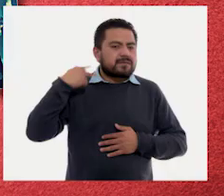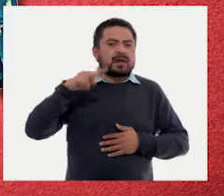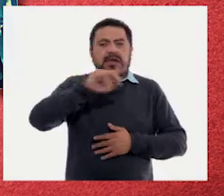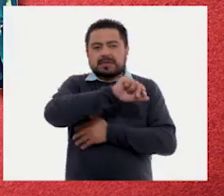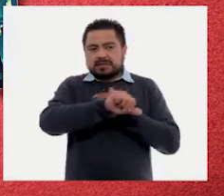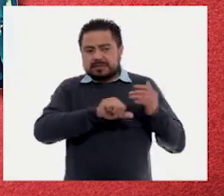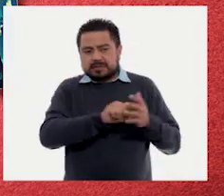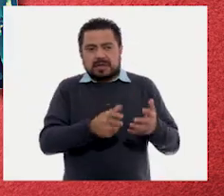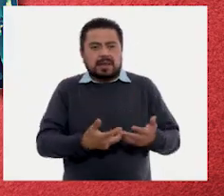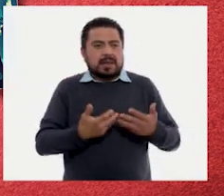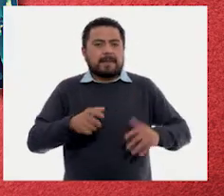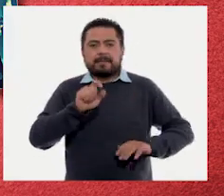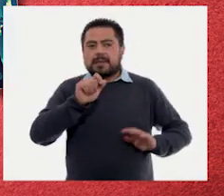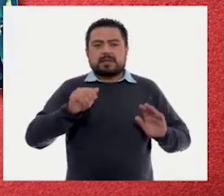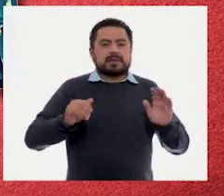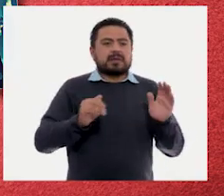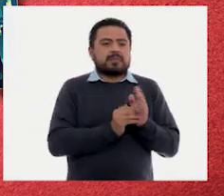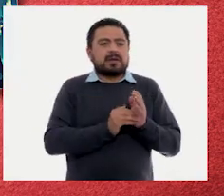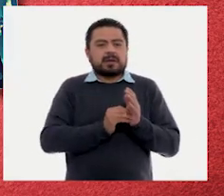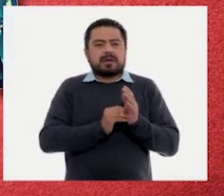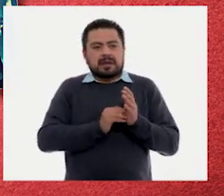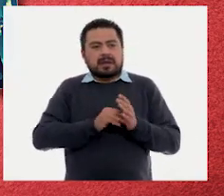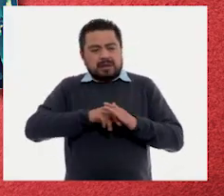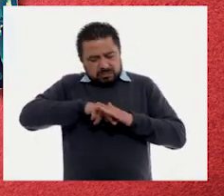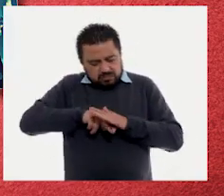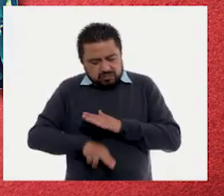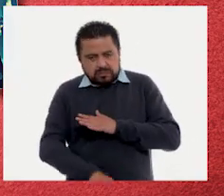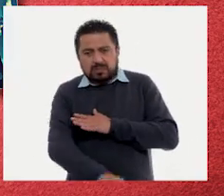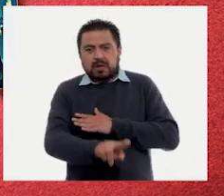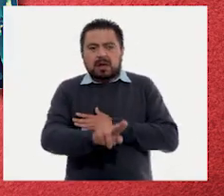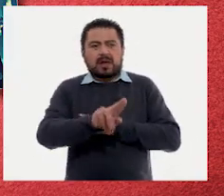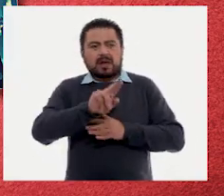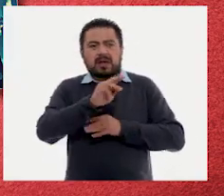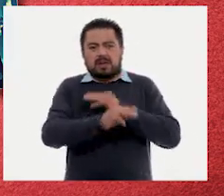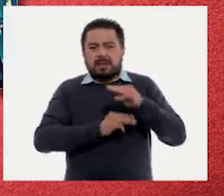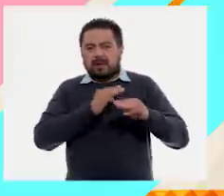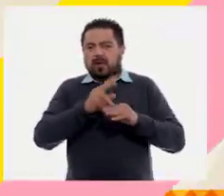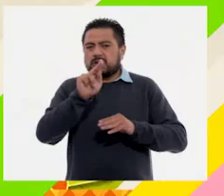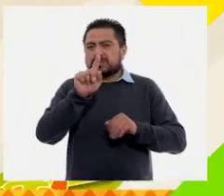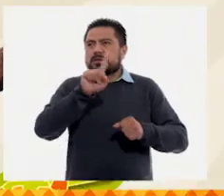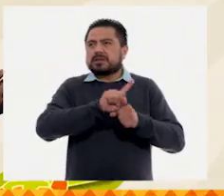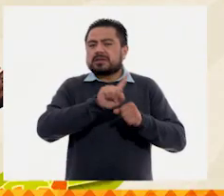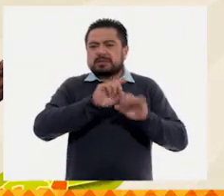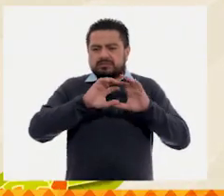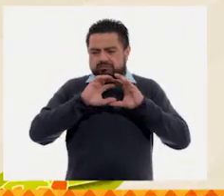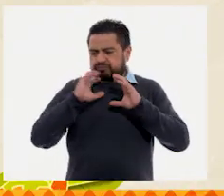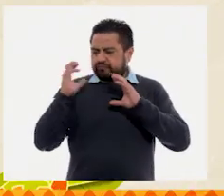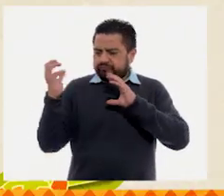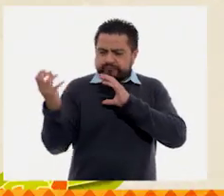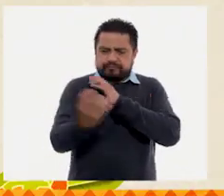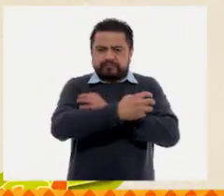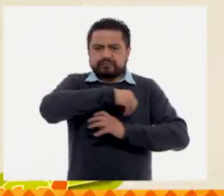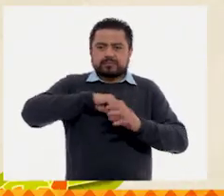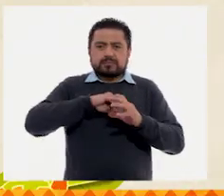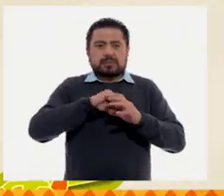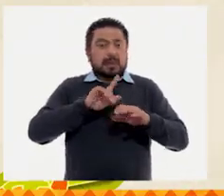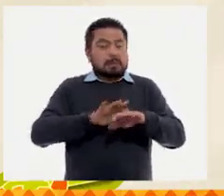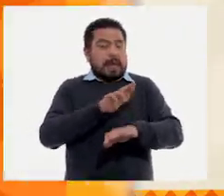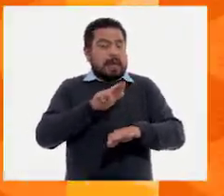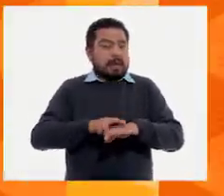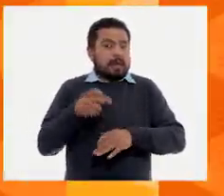Tierra, 20.000 leguas de viaje submarino y La vuelta al mundo en 80 días. Sin duda, uno de los